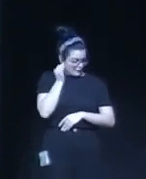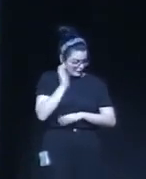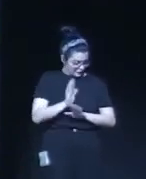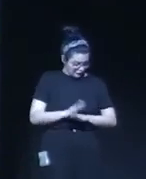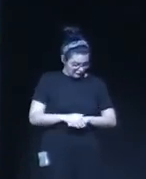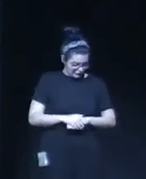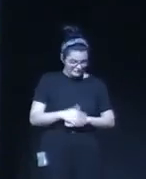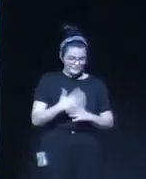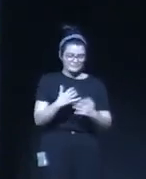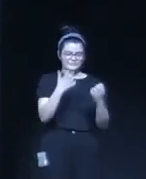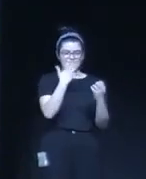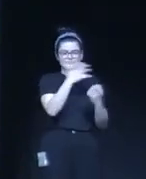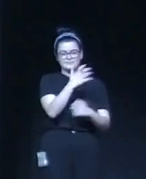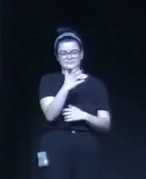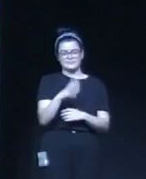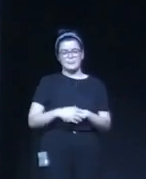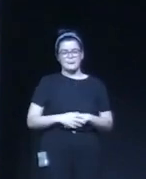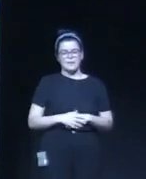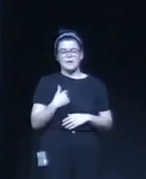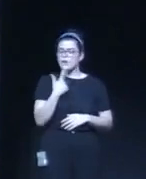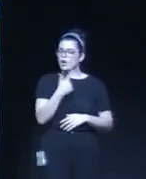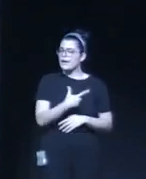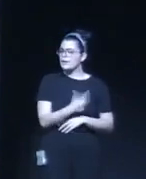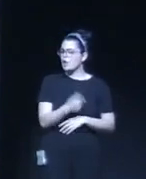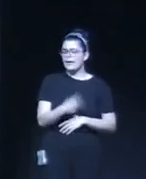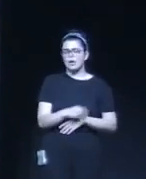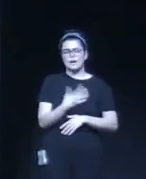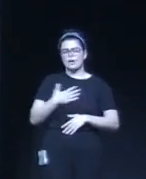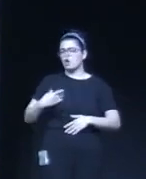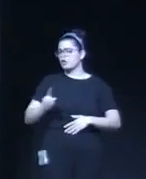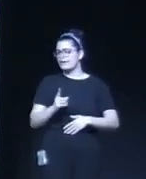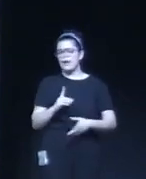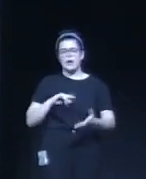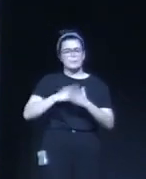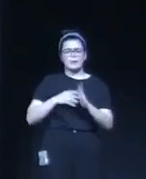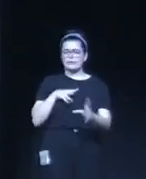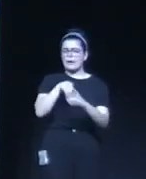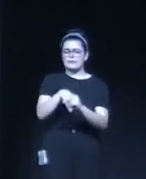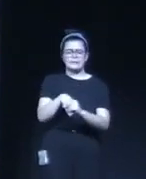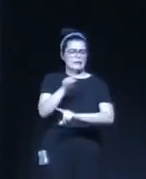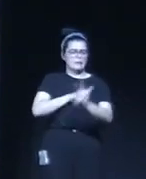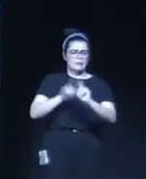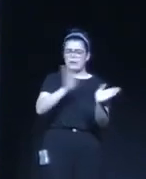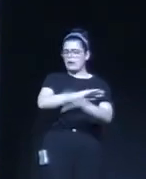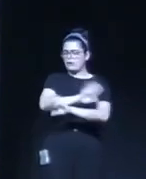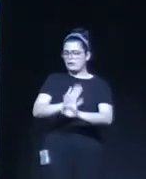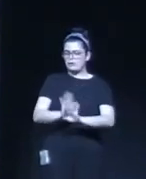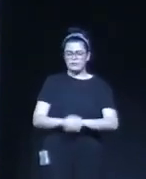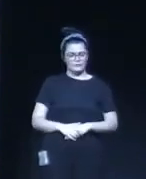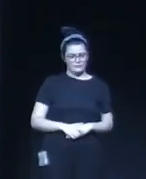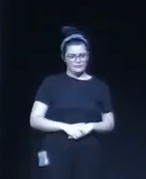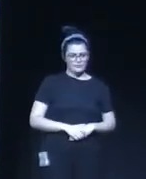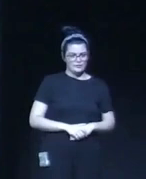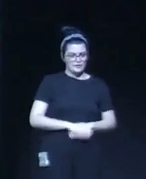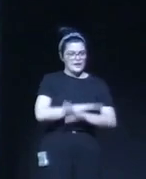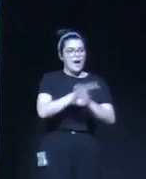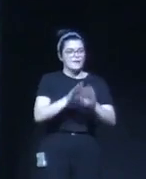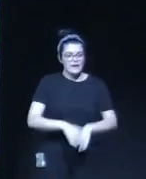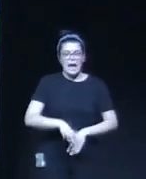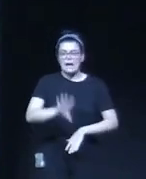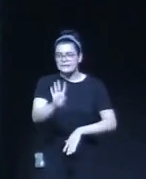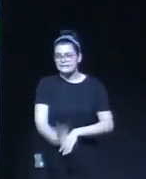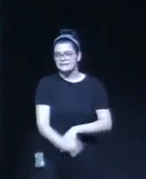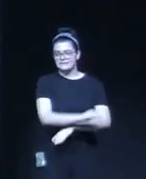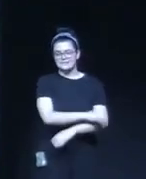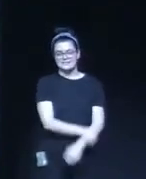opción. Que no me metas en estos berenjenales, que no. Y tuve que decir que sí. Al final.